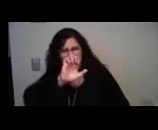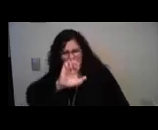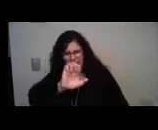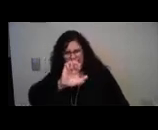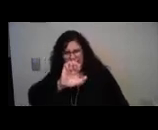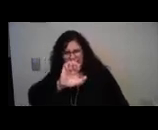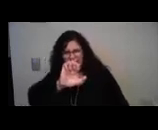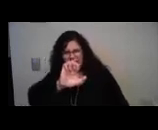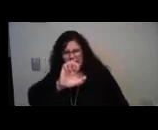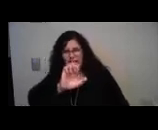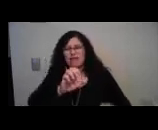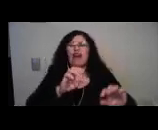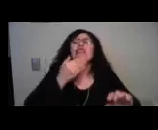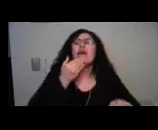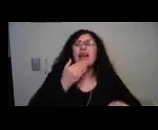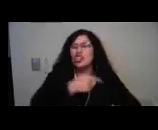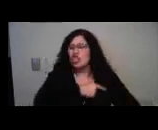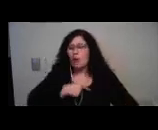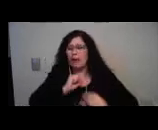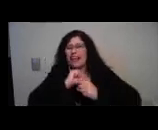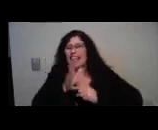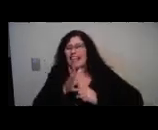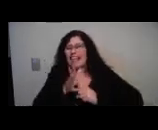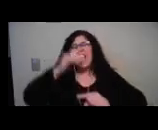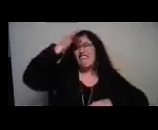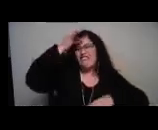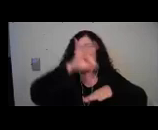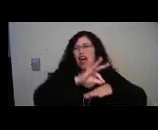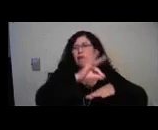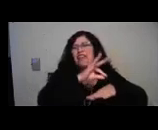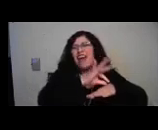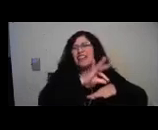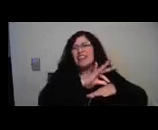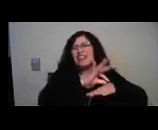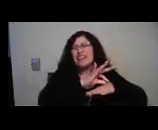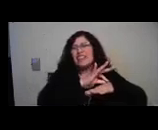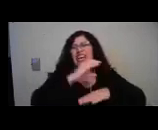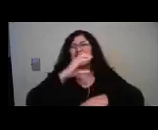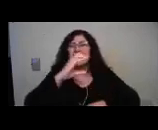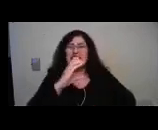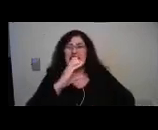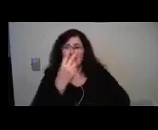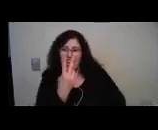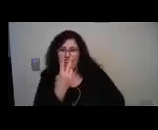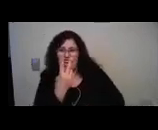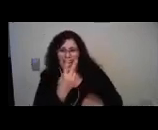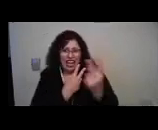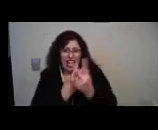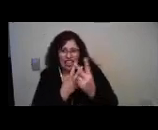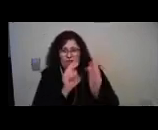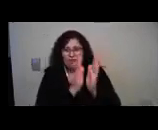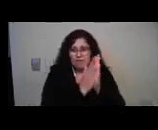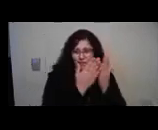O enfermedad cerebrovascular también. ya. ¿Ya? Gracias. Es lo mismo, sí. Lo van a encontrar también en la literatura